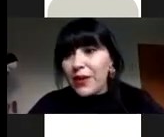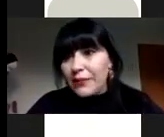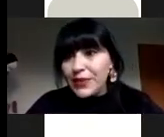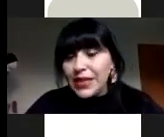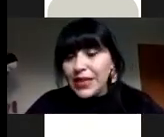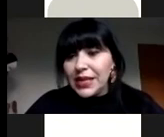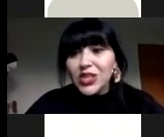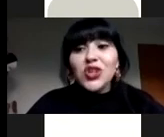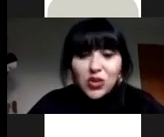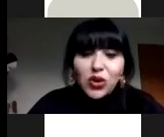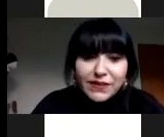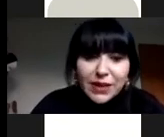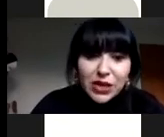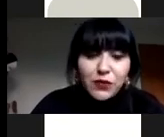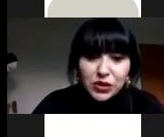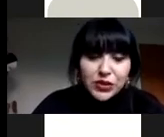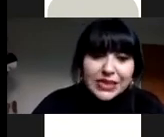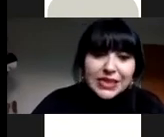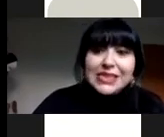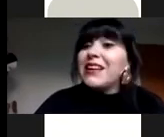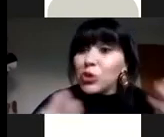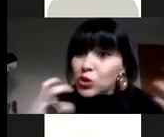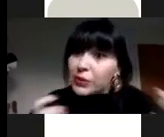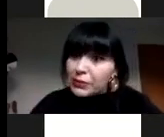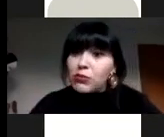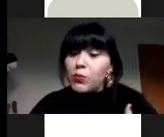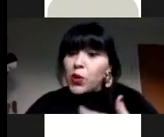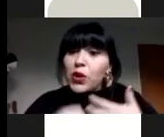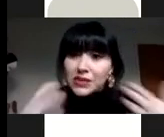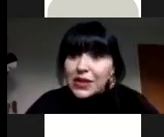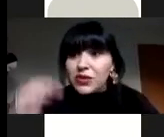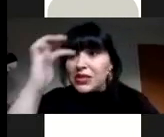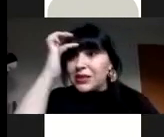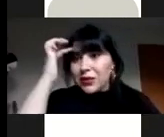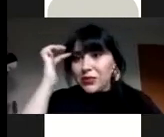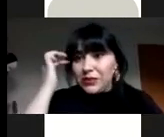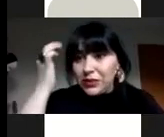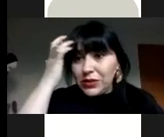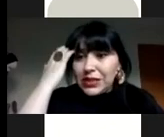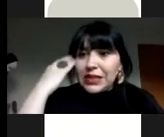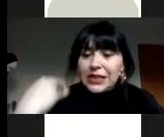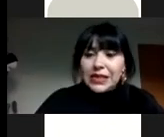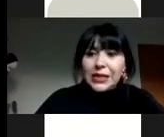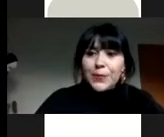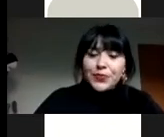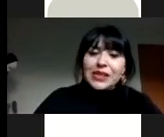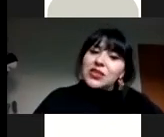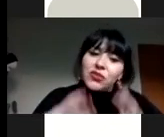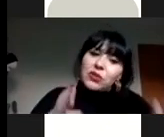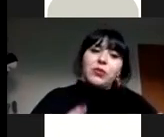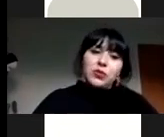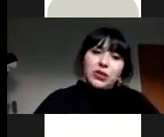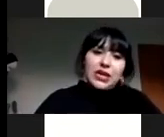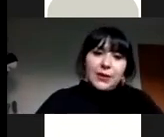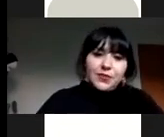los papás. Yo creo que todos lo sabíamos en el fondo. Y estábamos todos también un poco cansados de intentar lo mismo. Así que yo